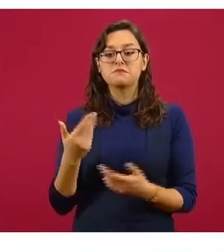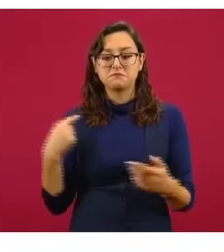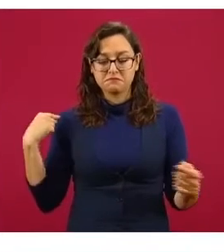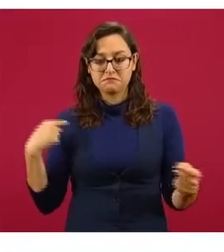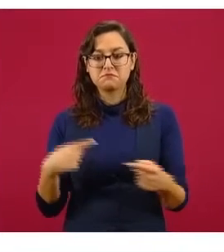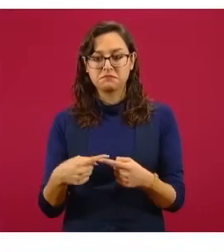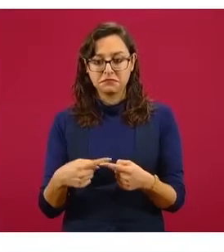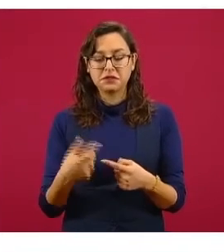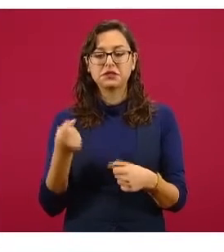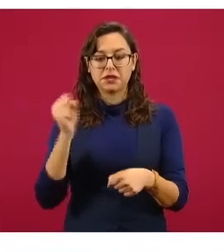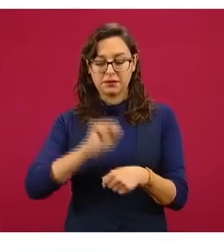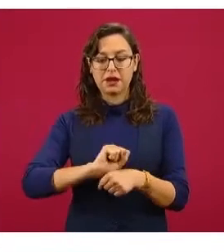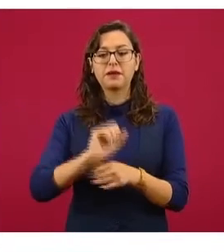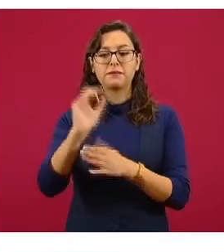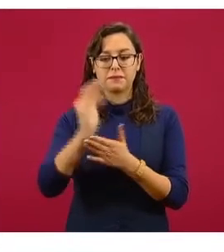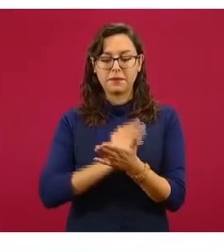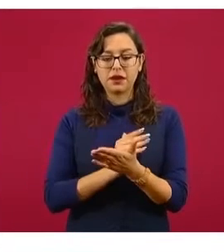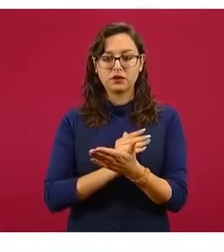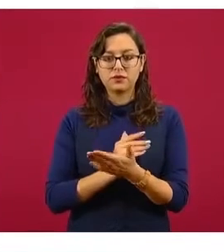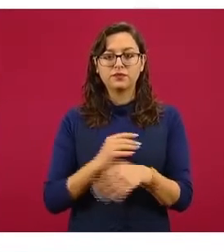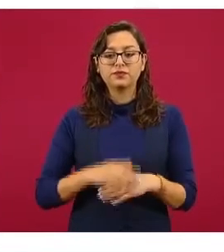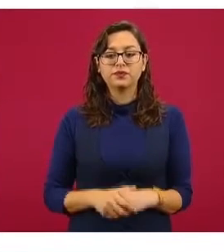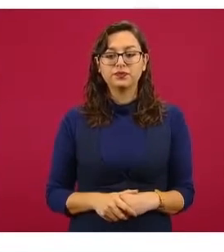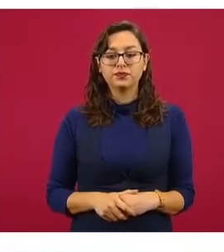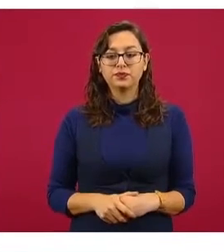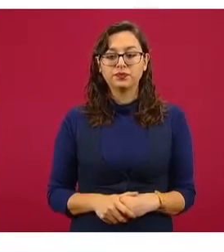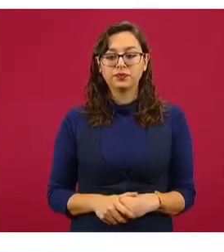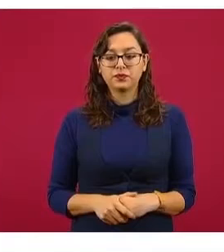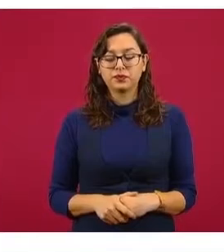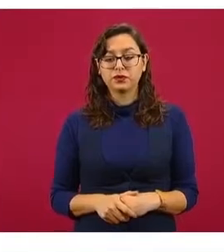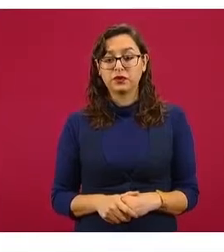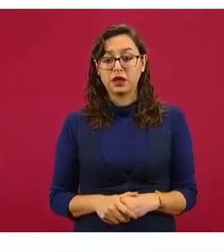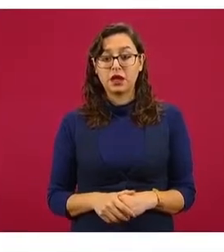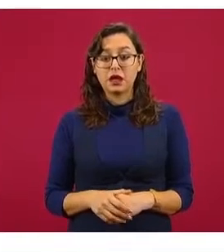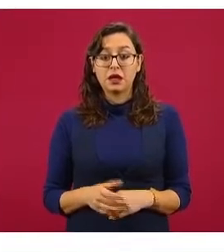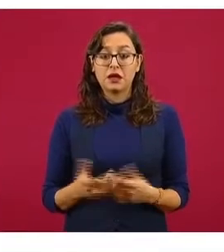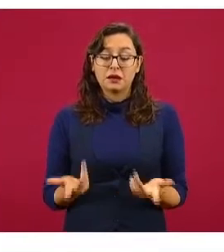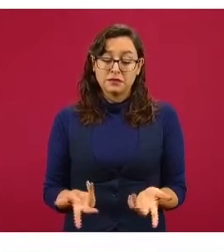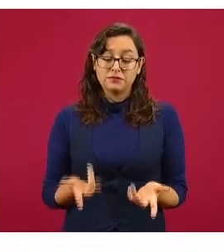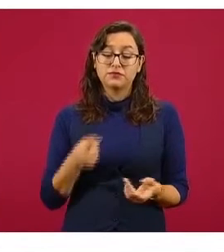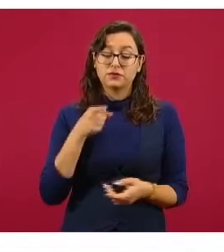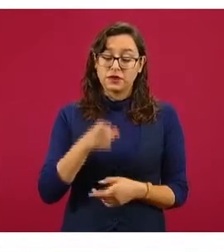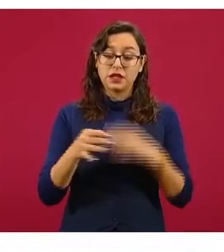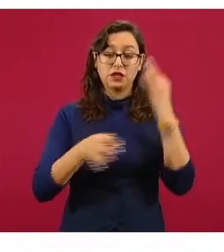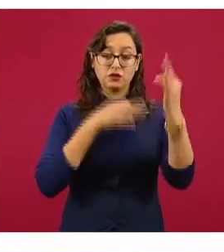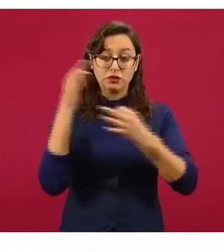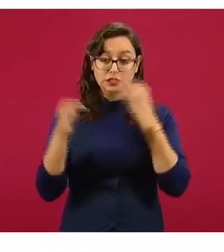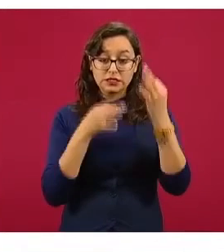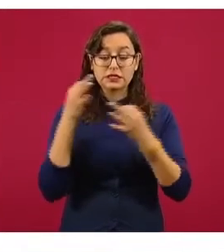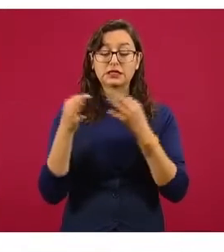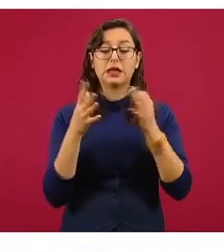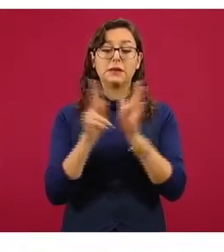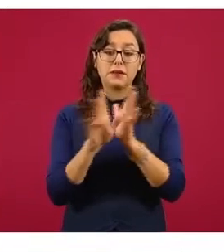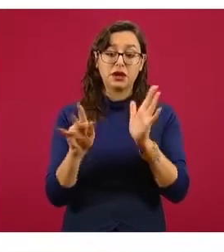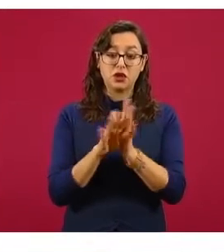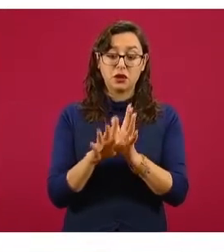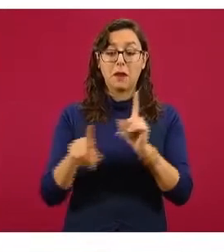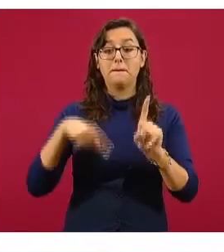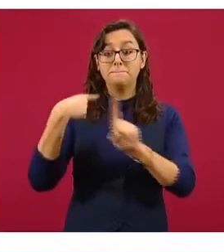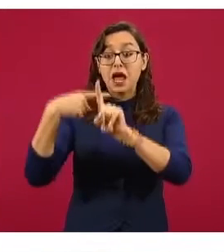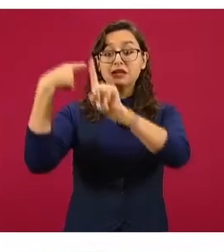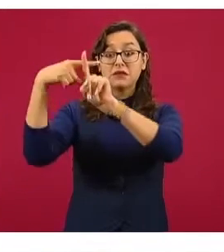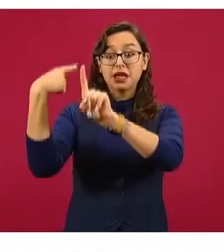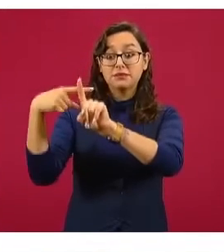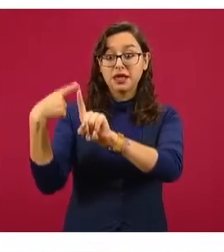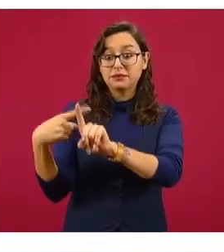semana reciente. Aunque en las noticias usted vea sumas de casos, en los periódicos, en las primeras planas, suele haber